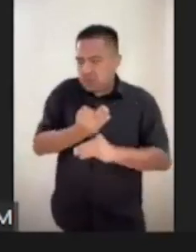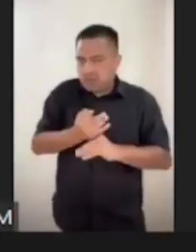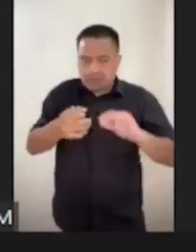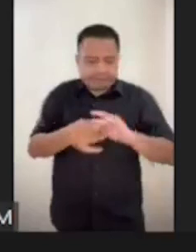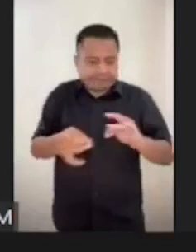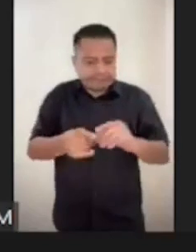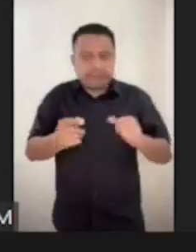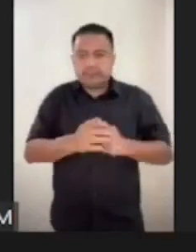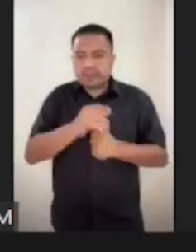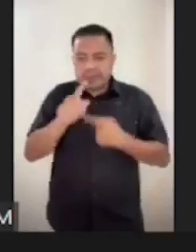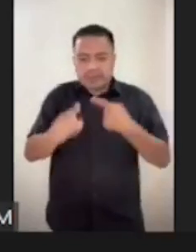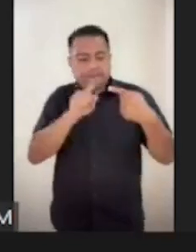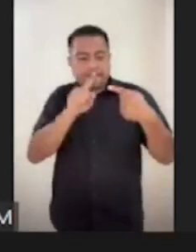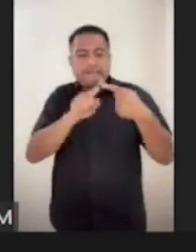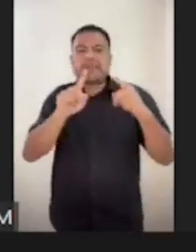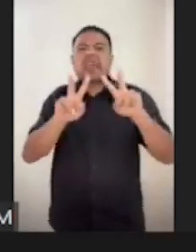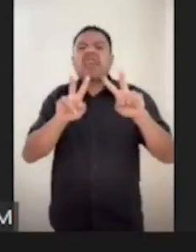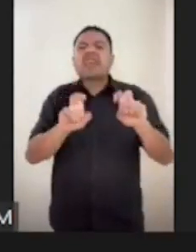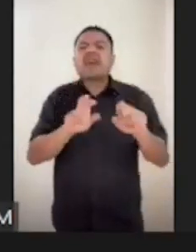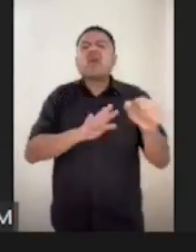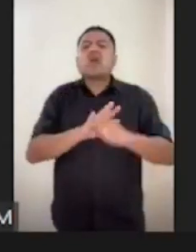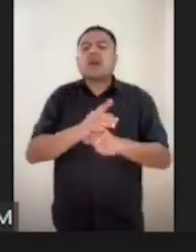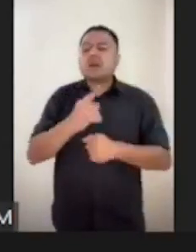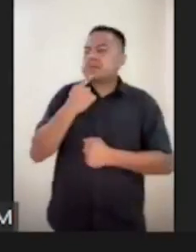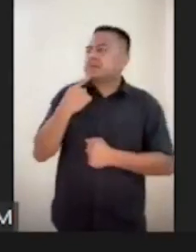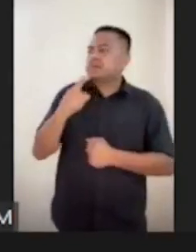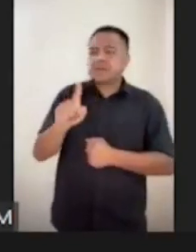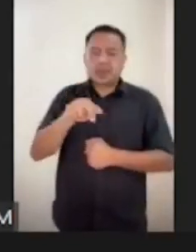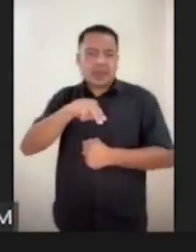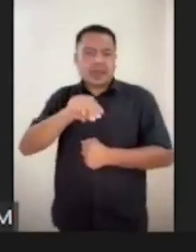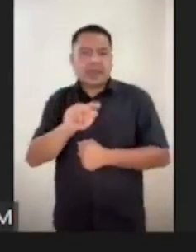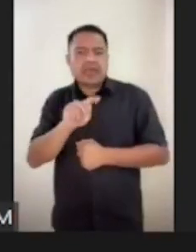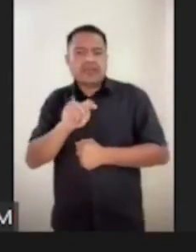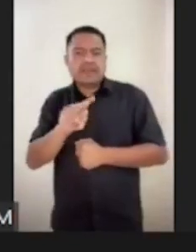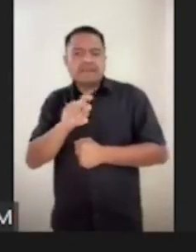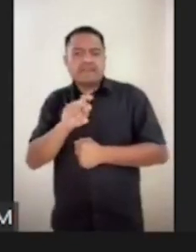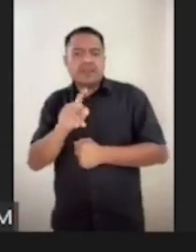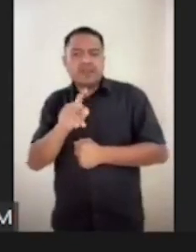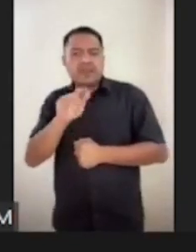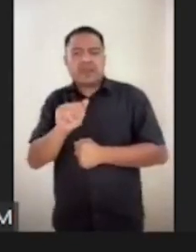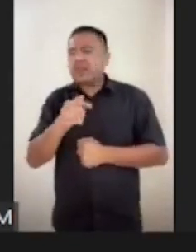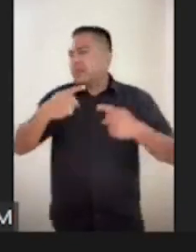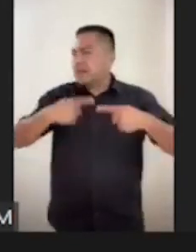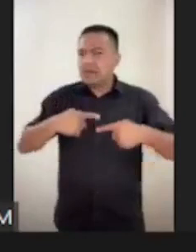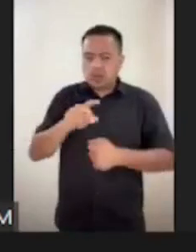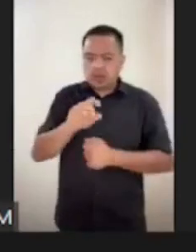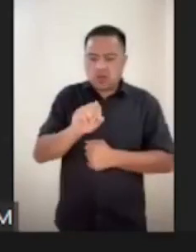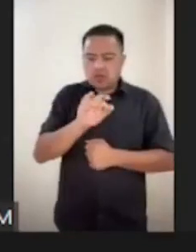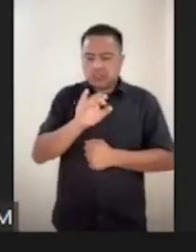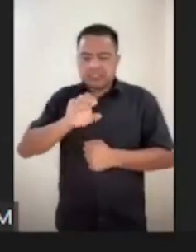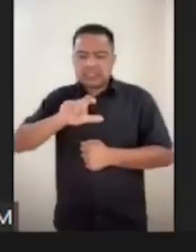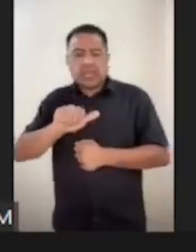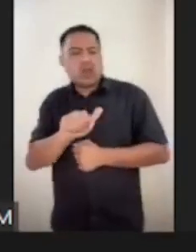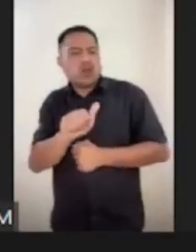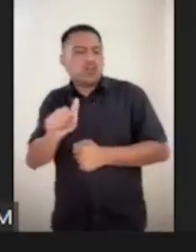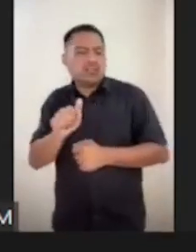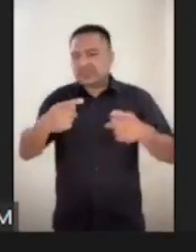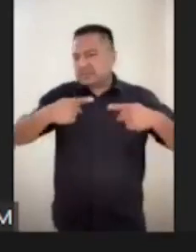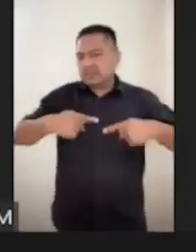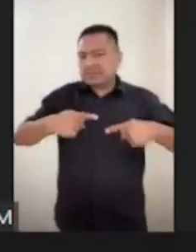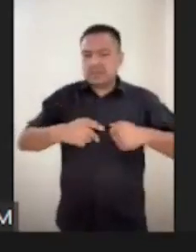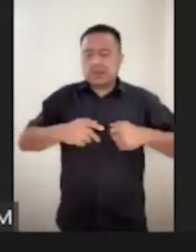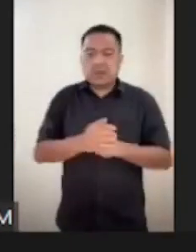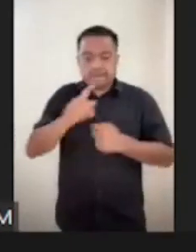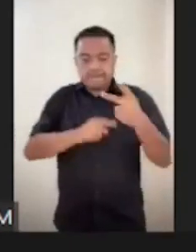El primer asunto, la parte denunciante es Natividad Guadarrama Reyes, los denunciados Ociel Pacheco Salas y otras personas. En el